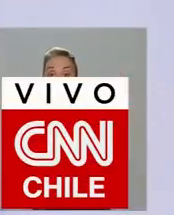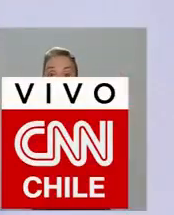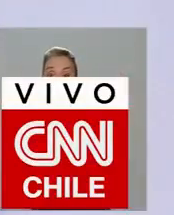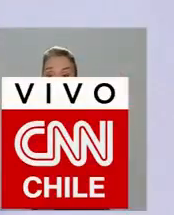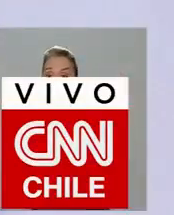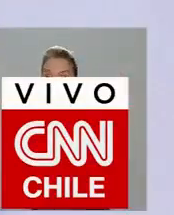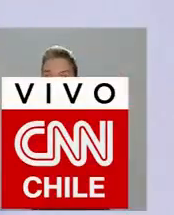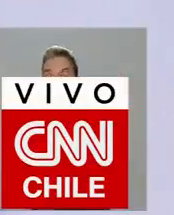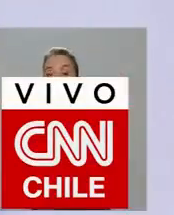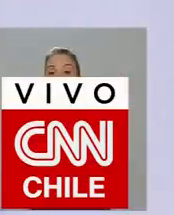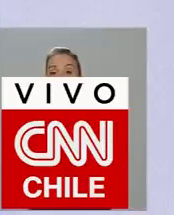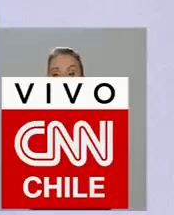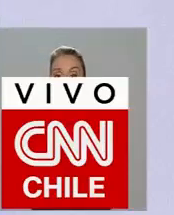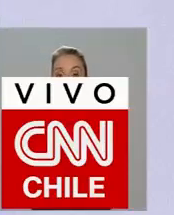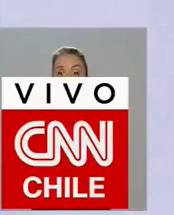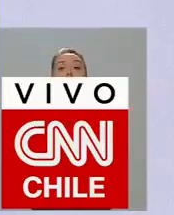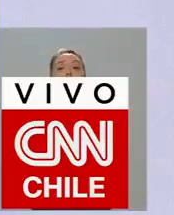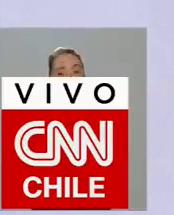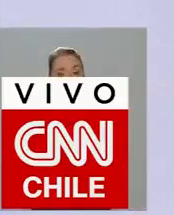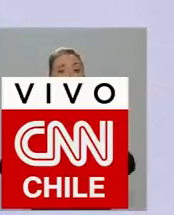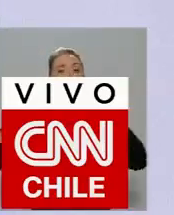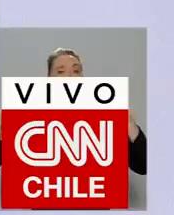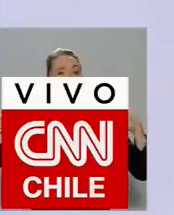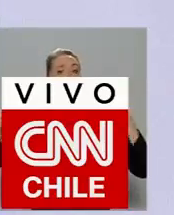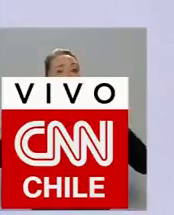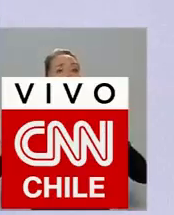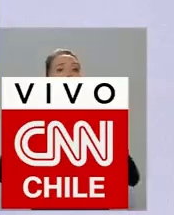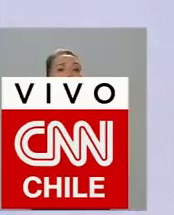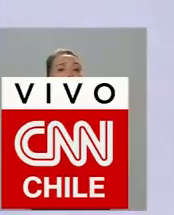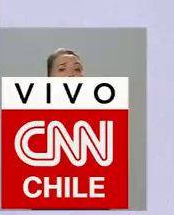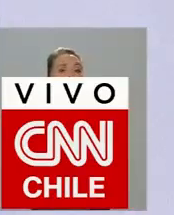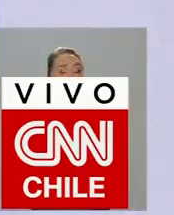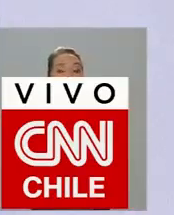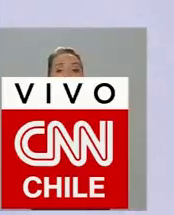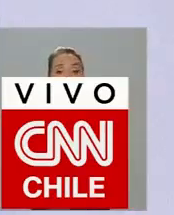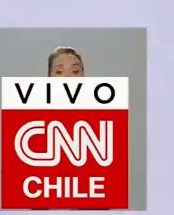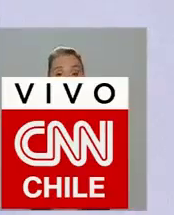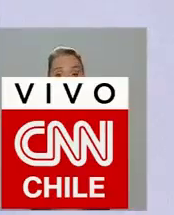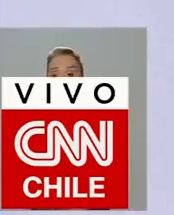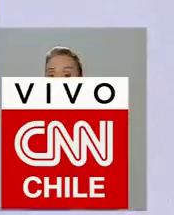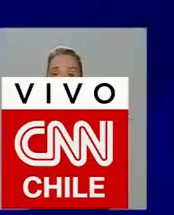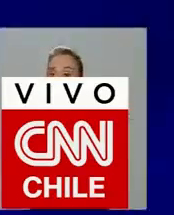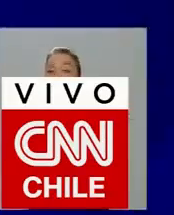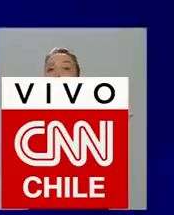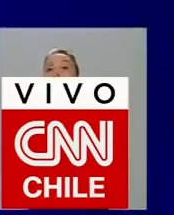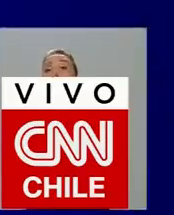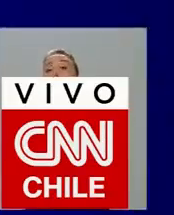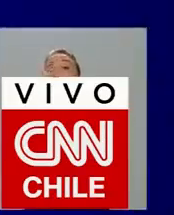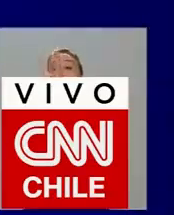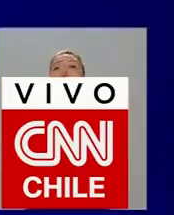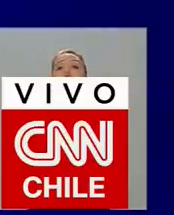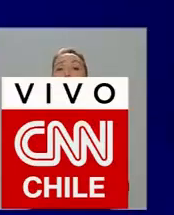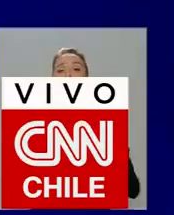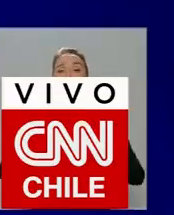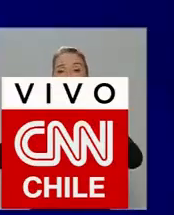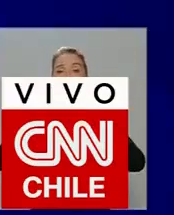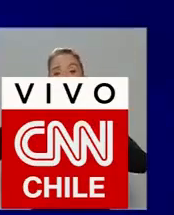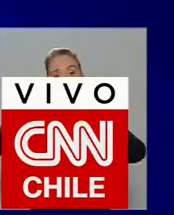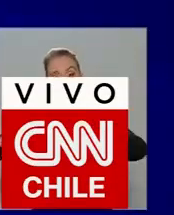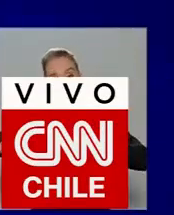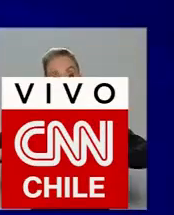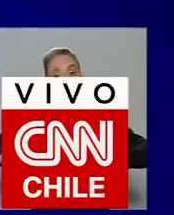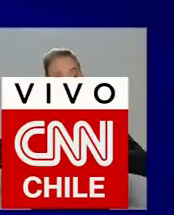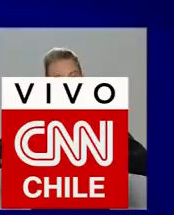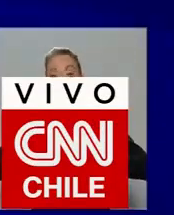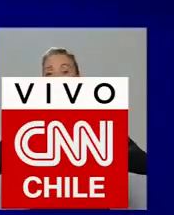y corrigió sin duda algunos de los errores que había cometido el día de ayer, por ejemplo, con las cifras. Señaló que quizás también puede haber sido un error haber peleado